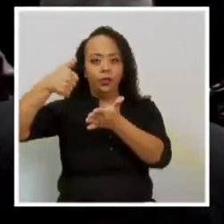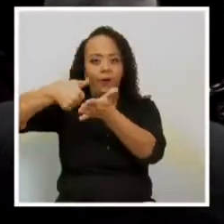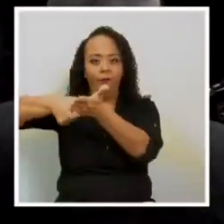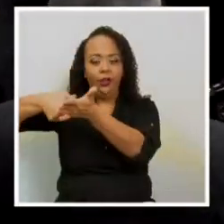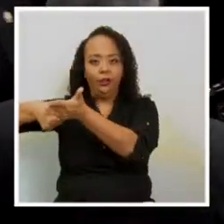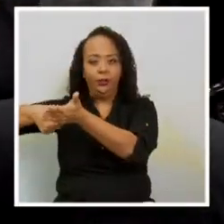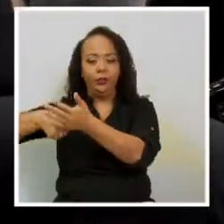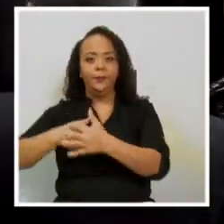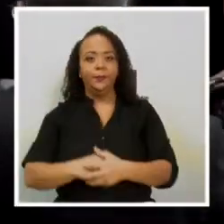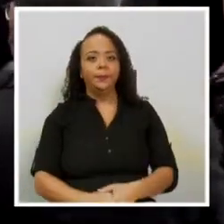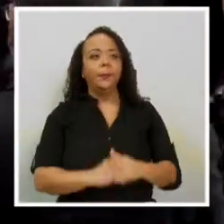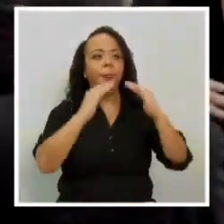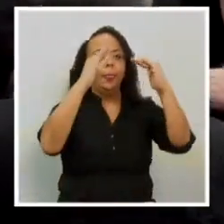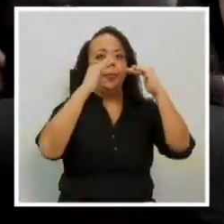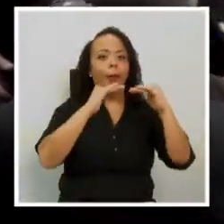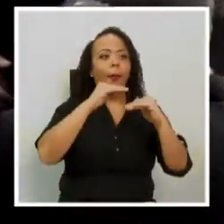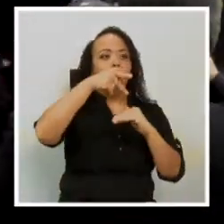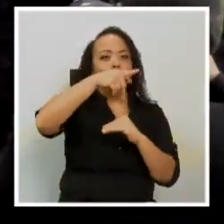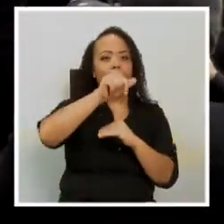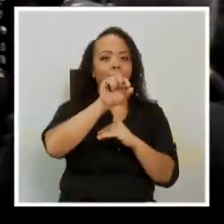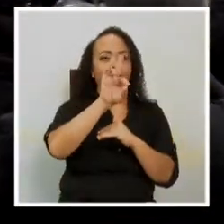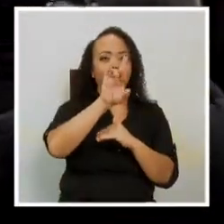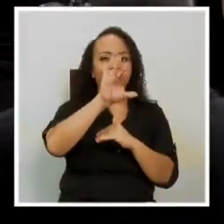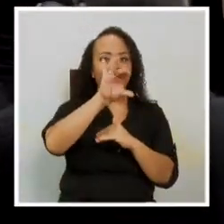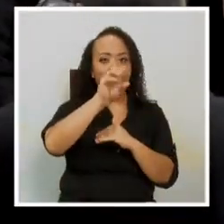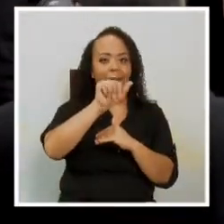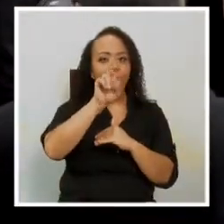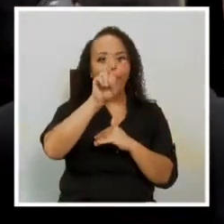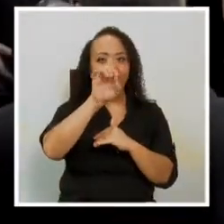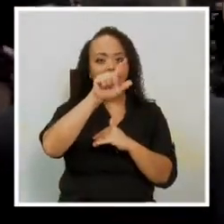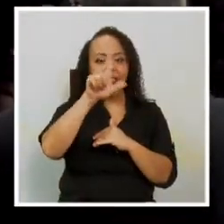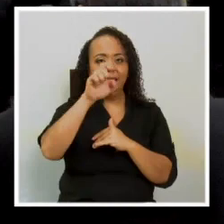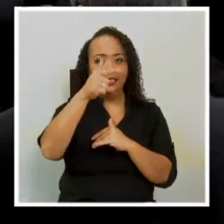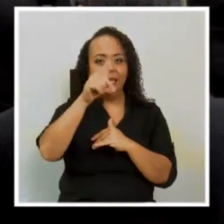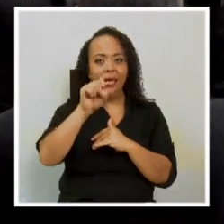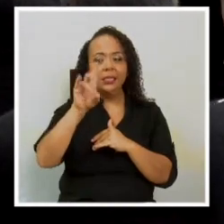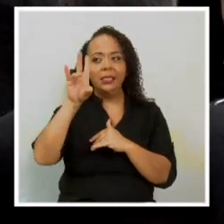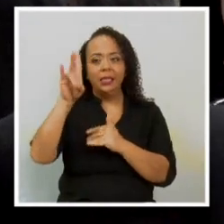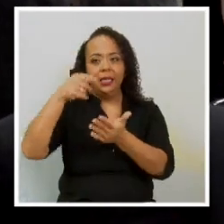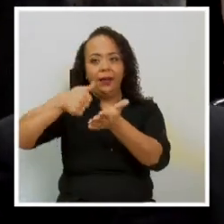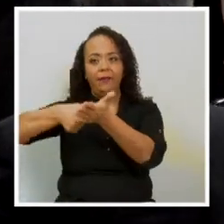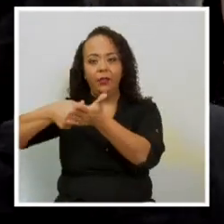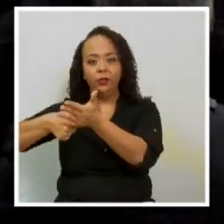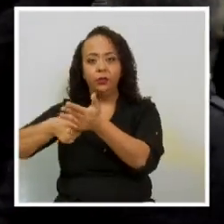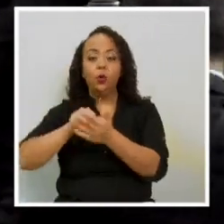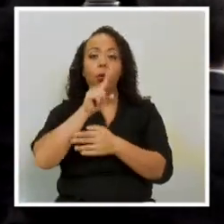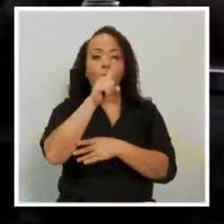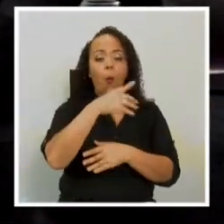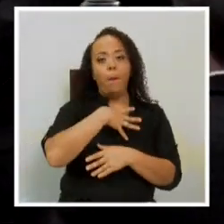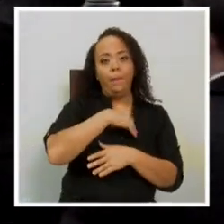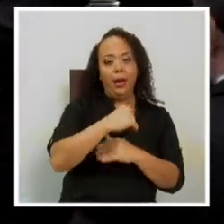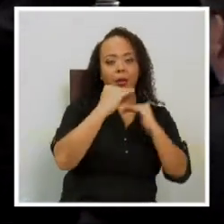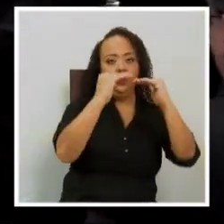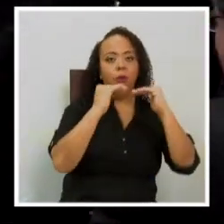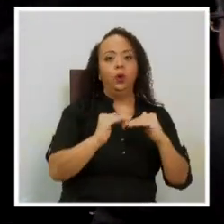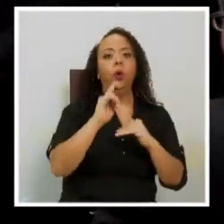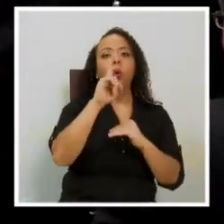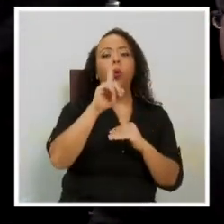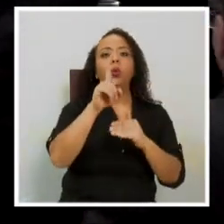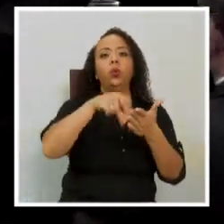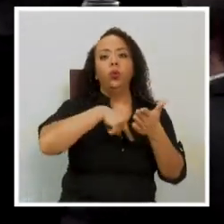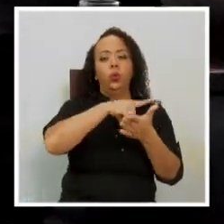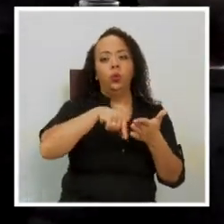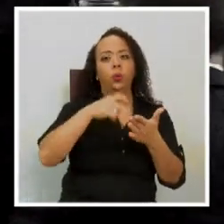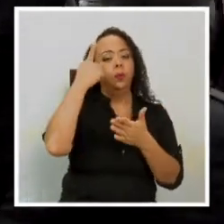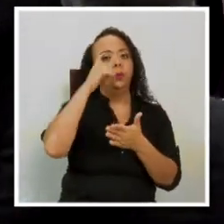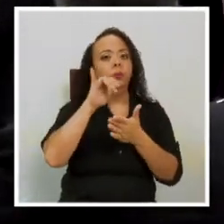votos. Patricia Villegas Álvarez, 7 votos. Un blanco y un nulo.